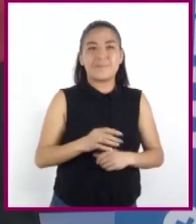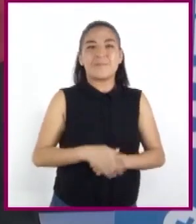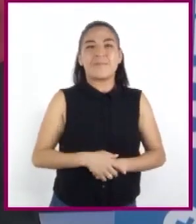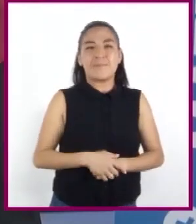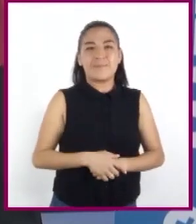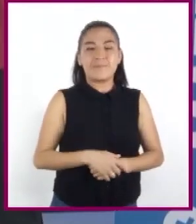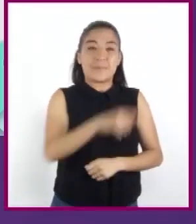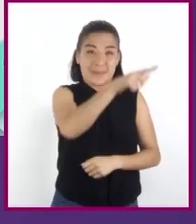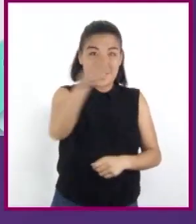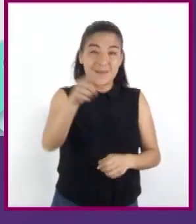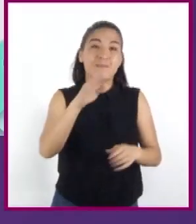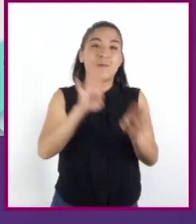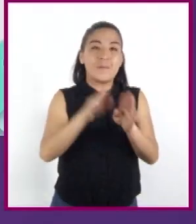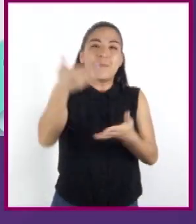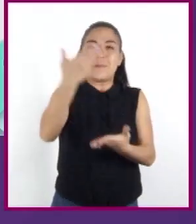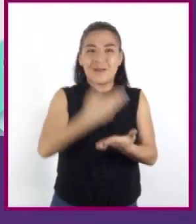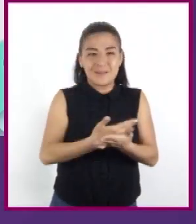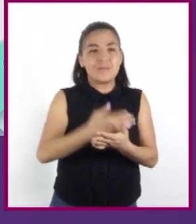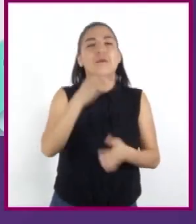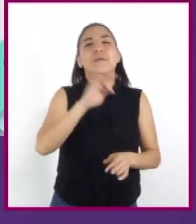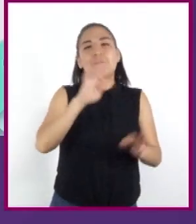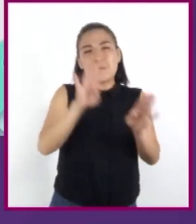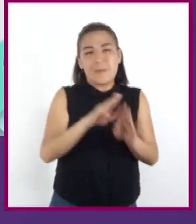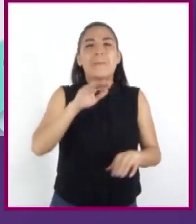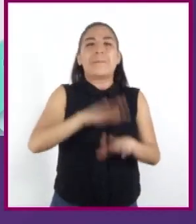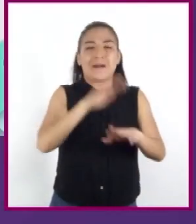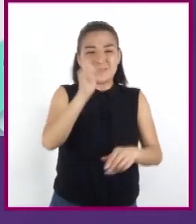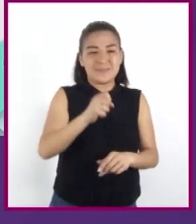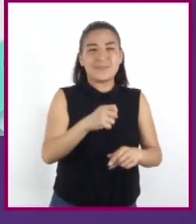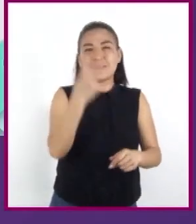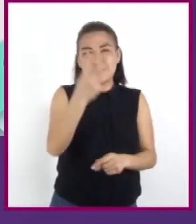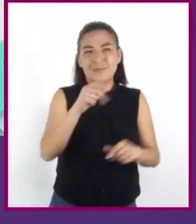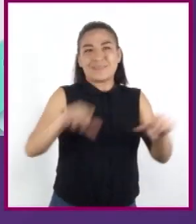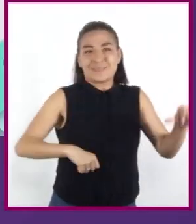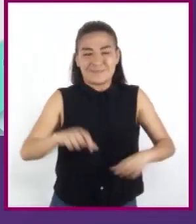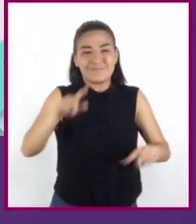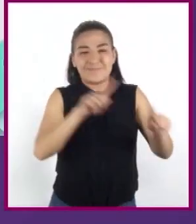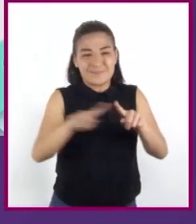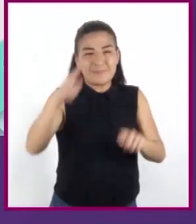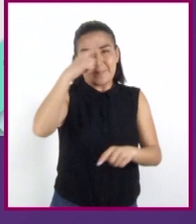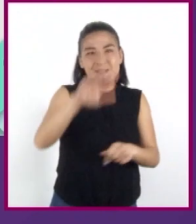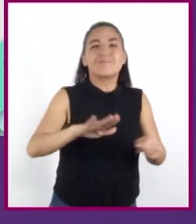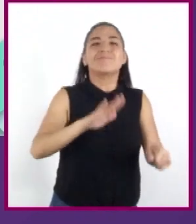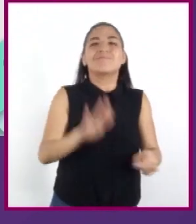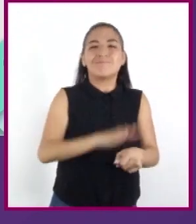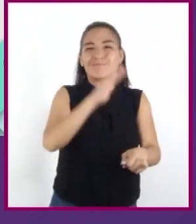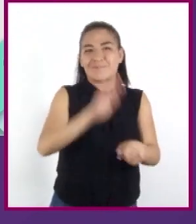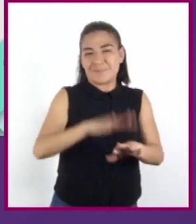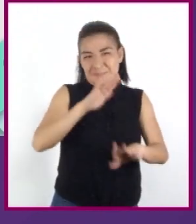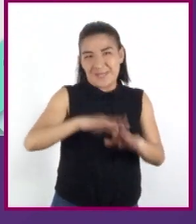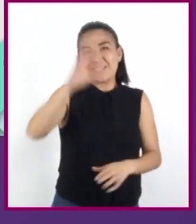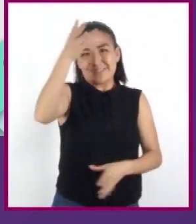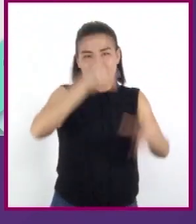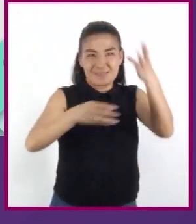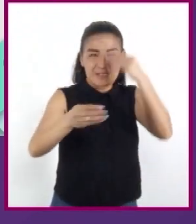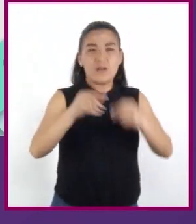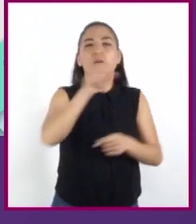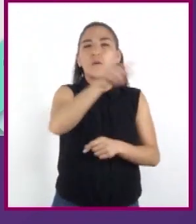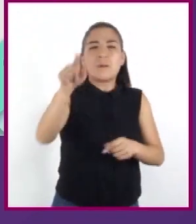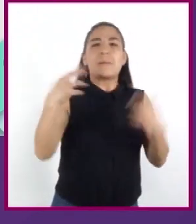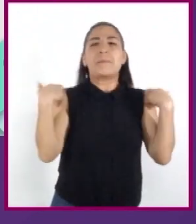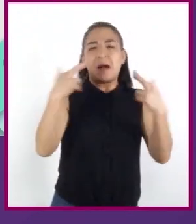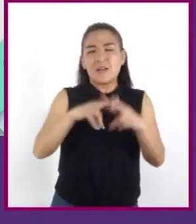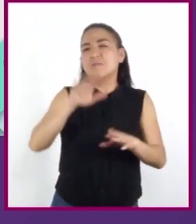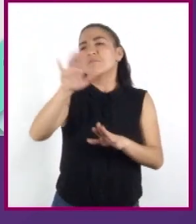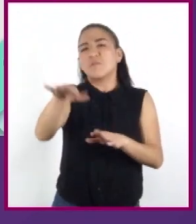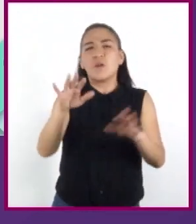a petición de ustedes, aquí les proponemos 2 ejercicios que serán de utilidad para reafirmar sus aprendizajes. Coméntenlos con su profesor